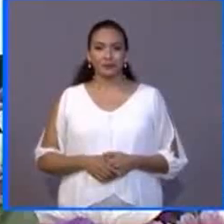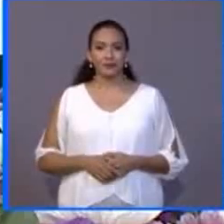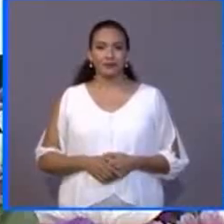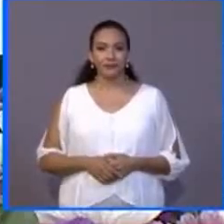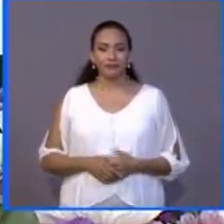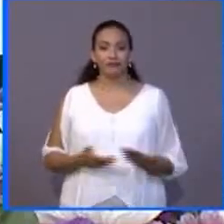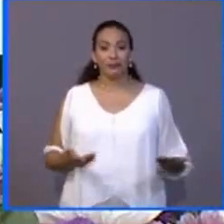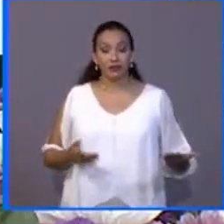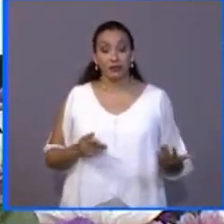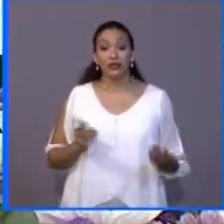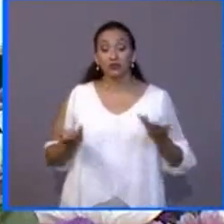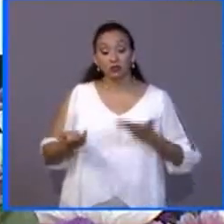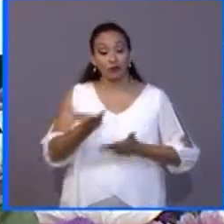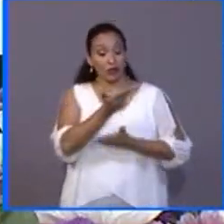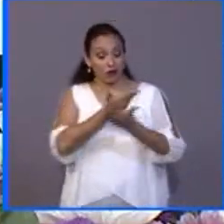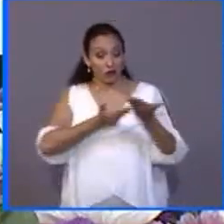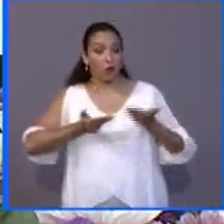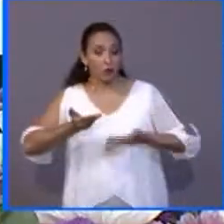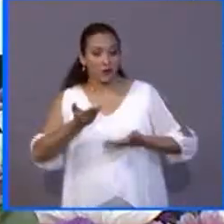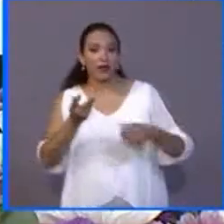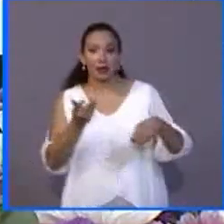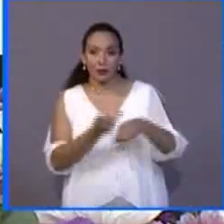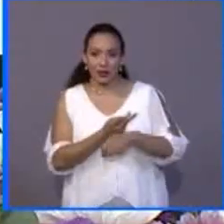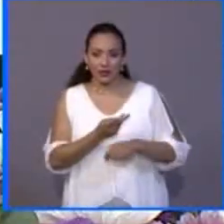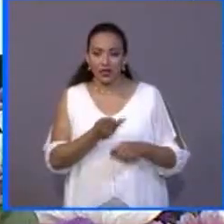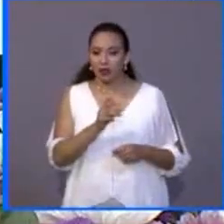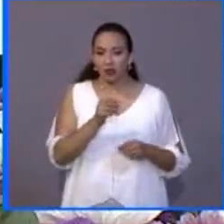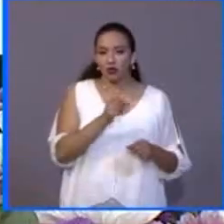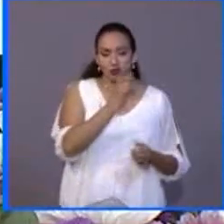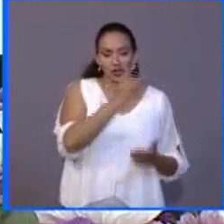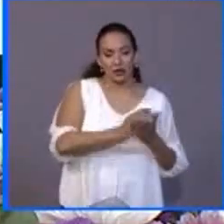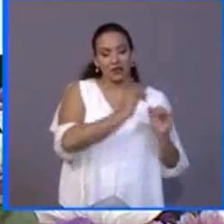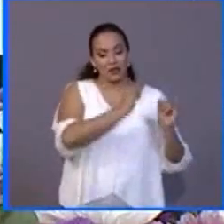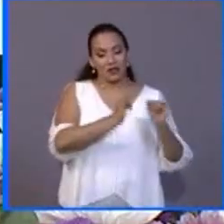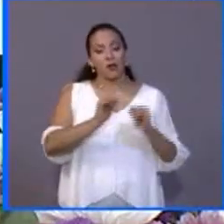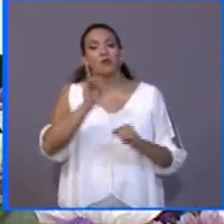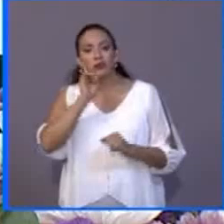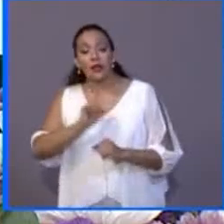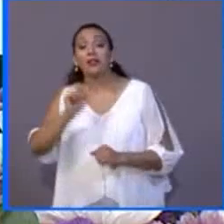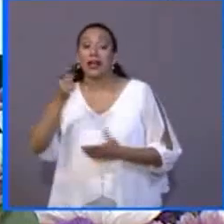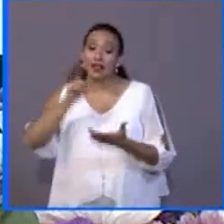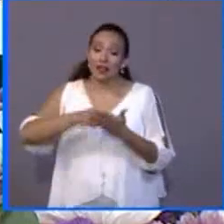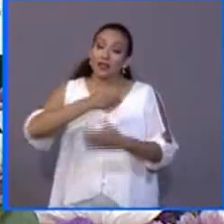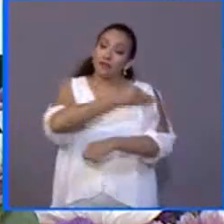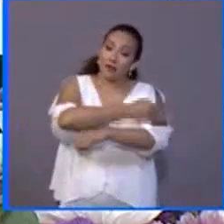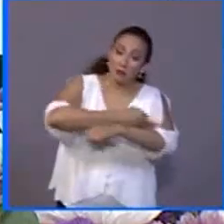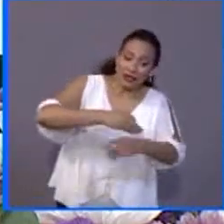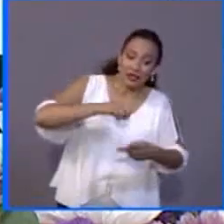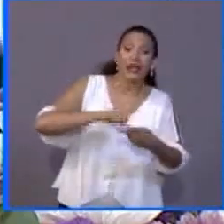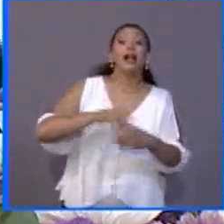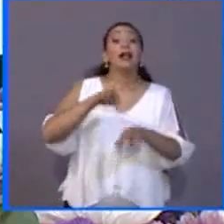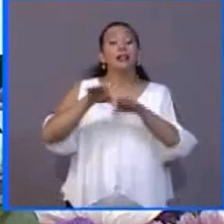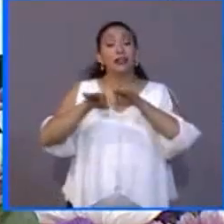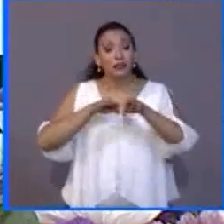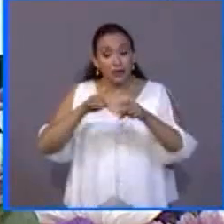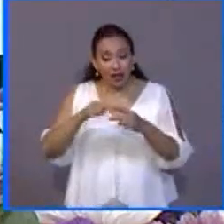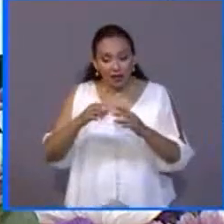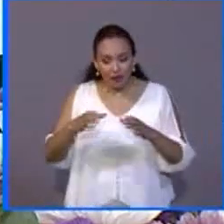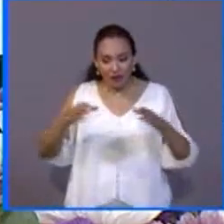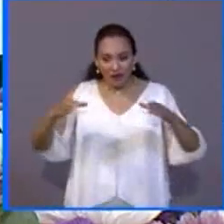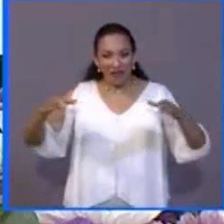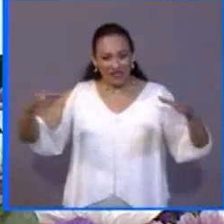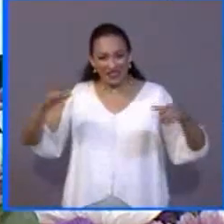Y es una convivencia que se da no solo en lo individual, sino en lo familiar, en lo laboral, en